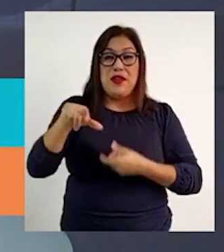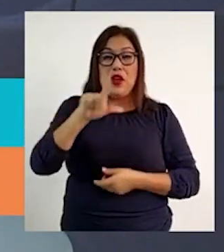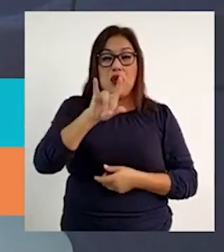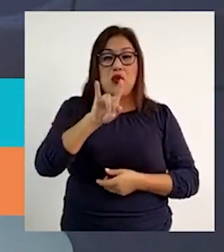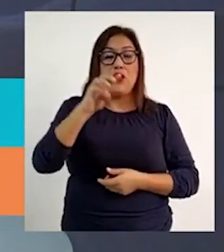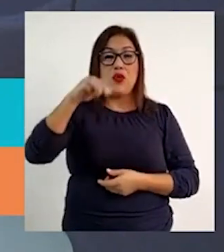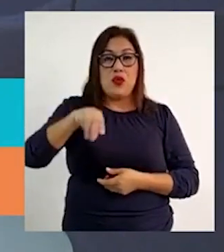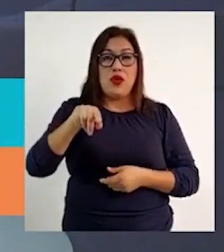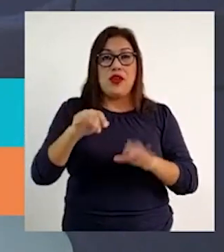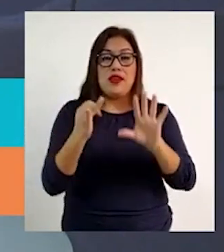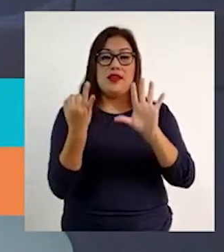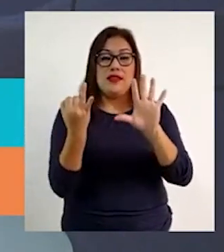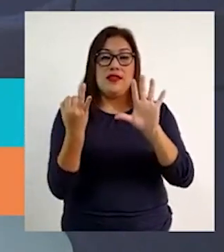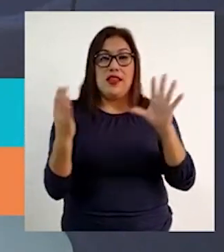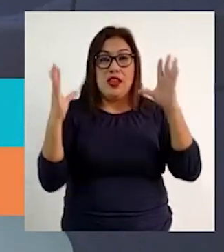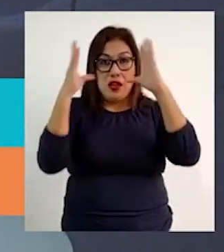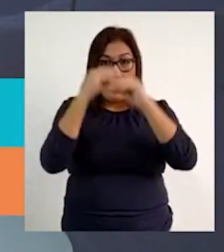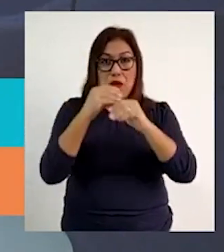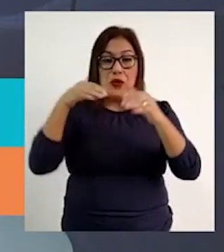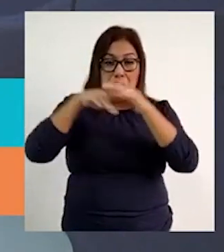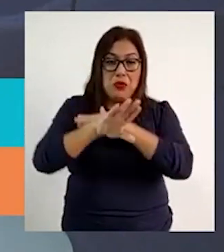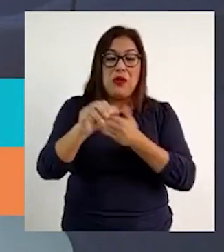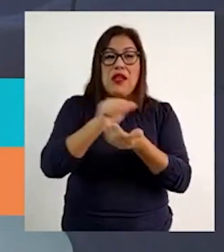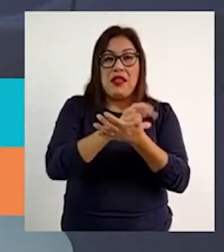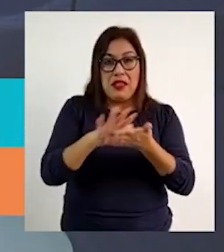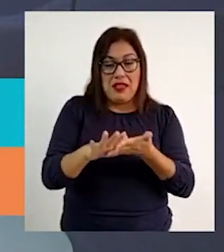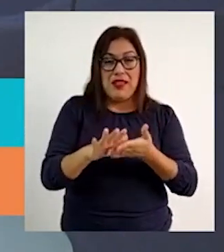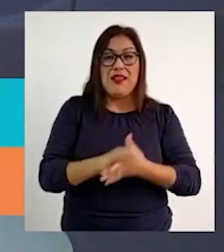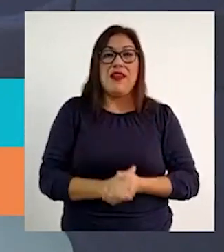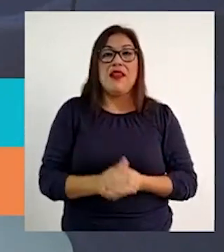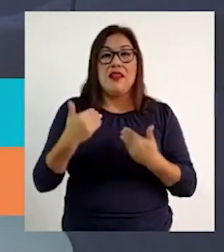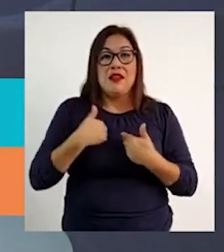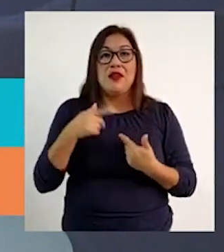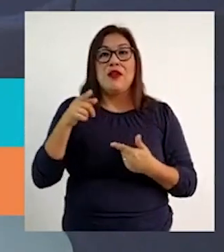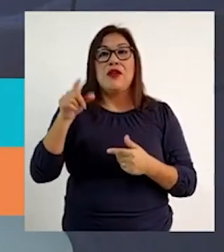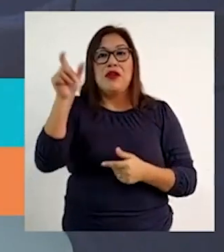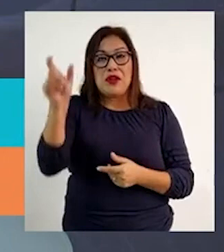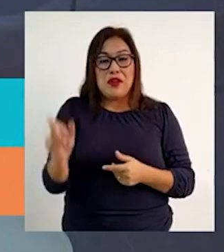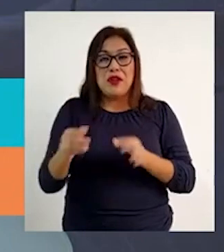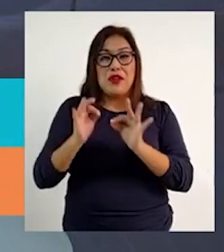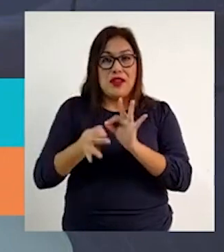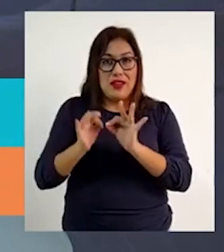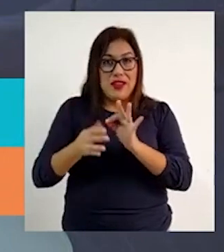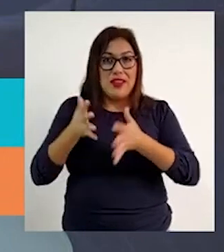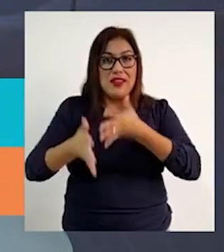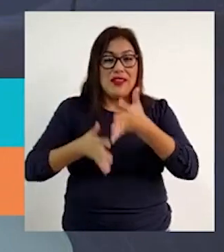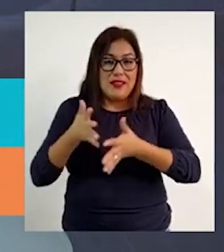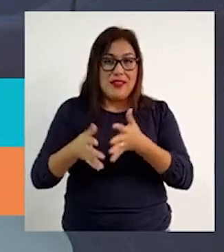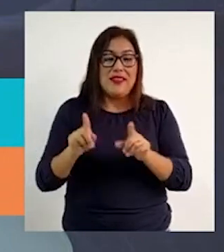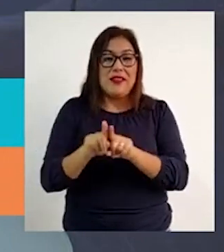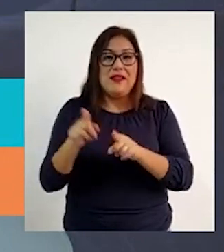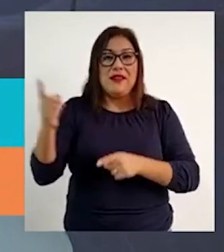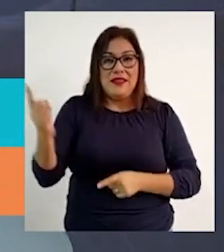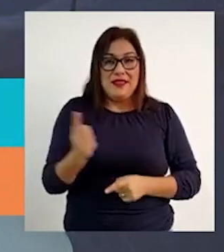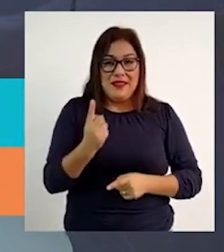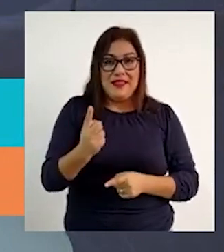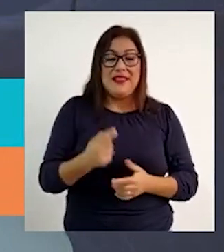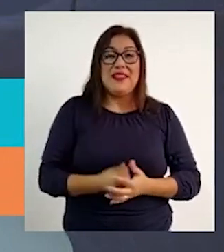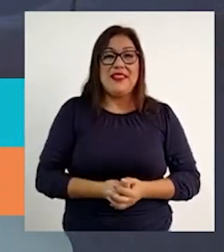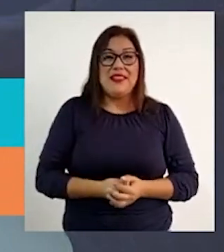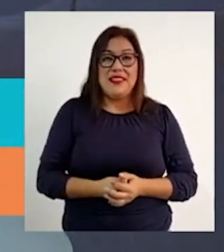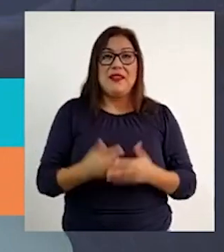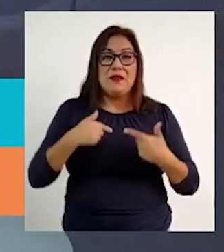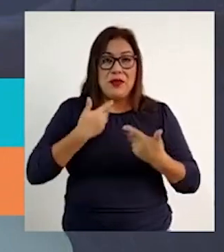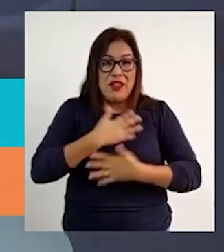las 7 de la noche el ingreso es gratuito y vamos a tener también una persona que va a ser intérprete de lenguaje de señas. Para que puedan ir a disfrutar